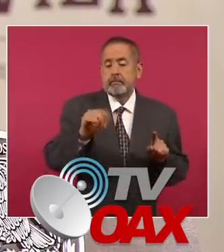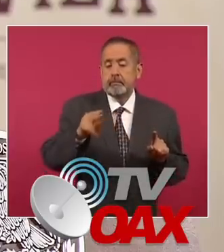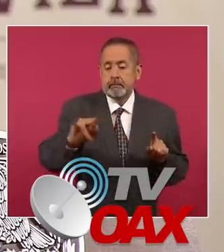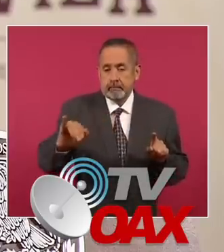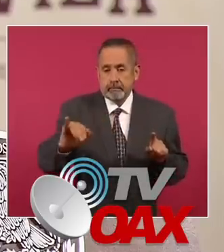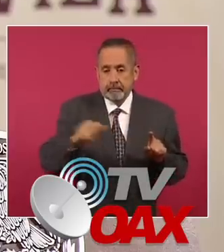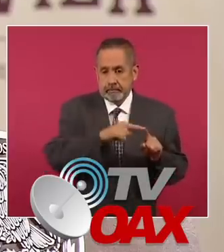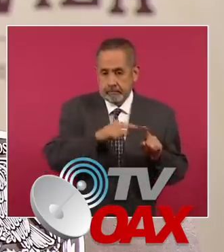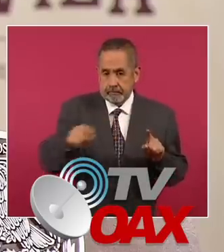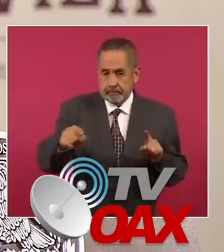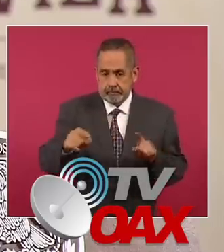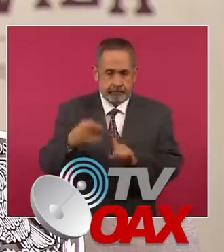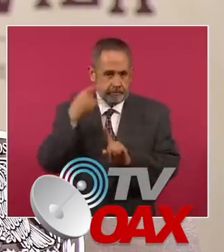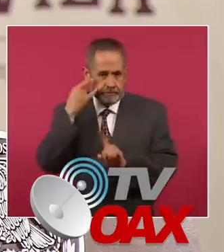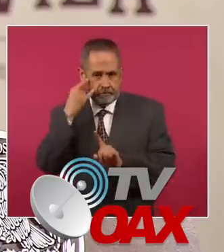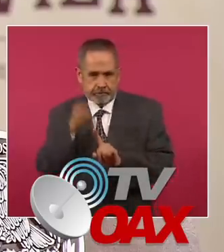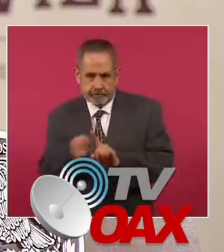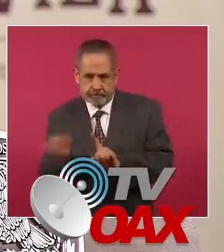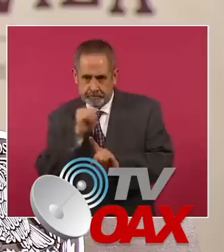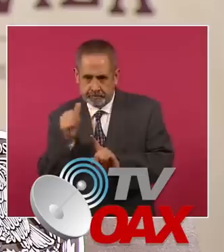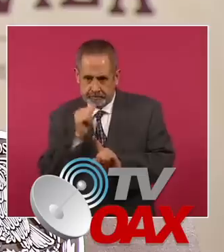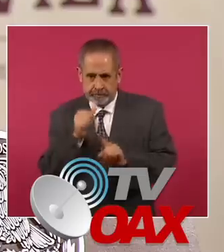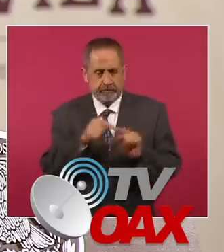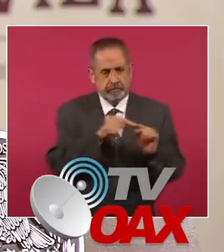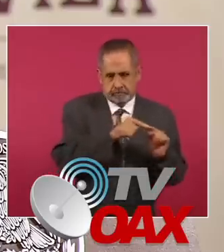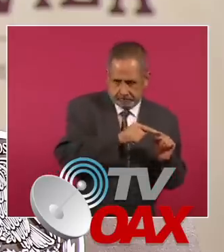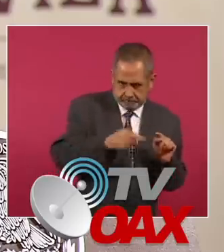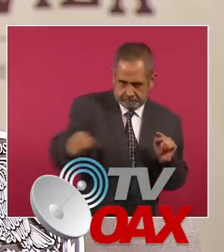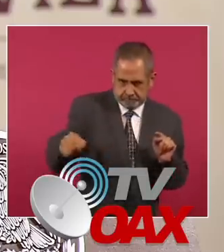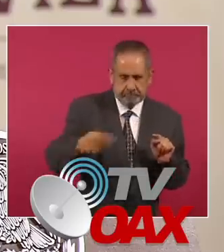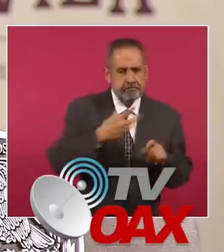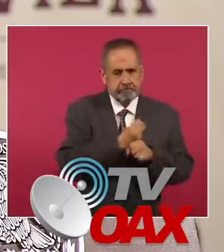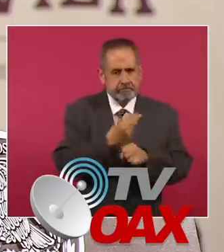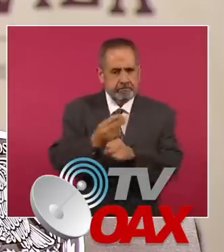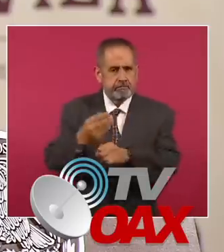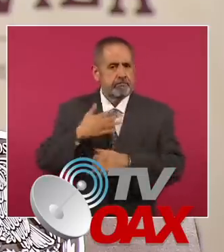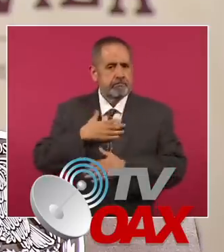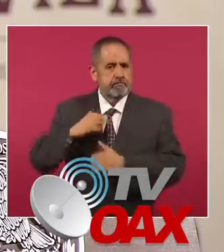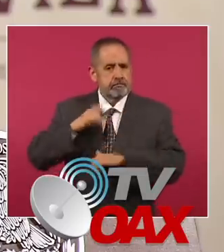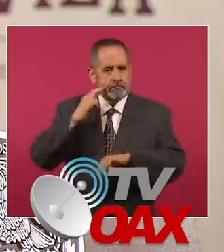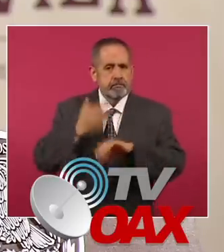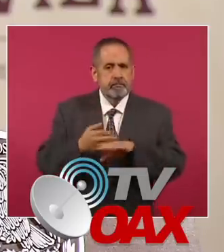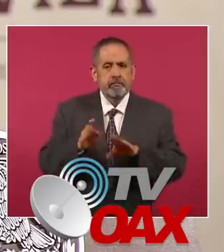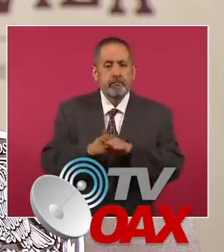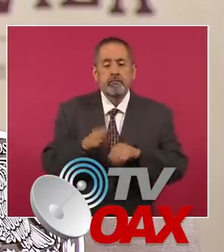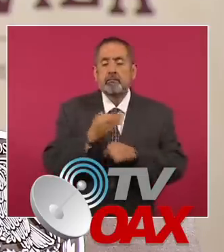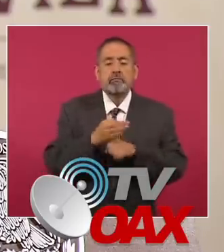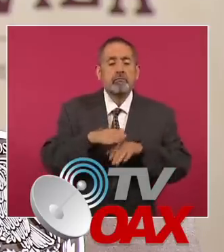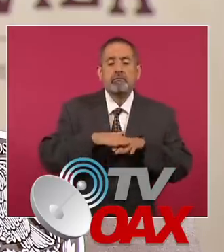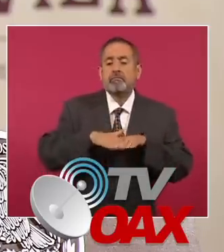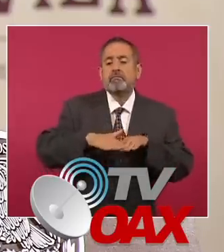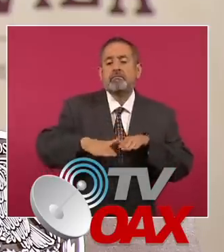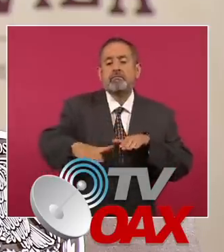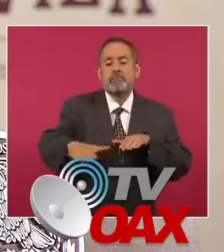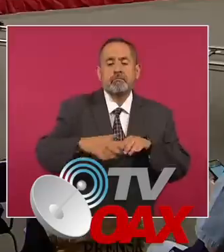el libramiento de Campeche, no incluye el libramiento de Campeche. Los avances a la fecha son en terracerías, tenemos